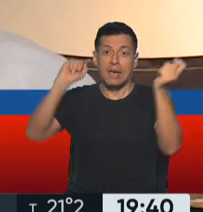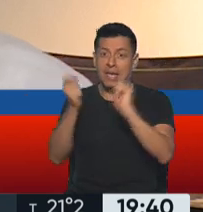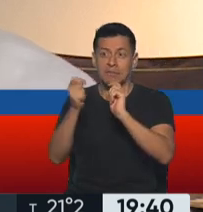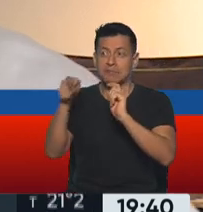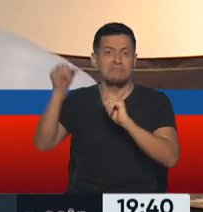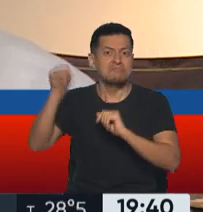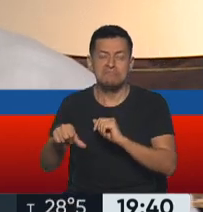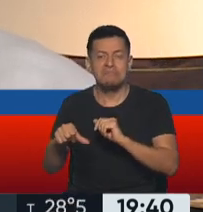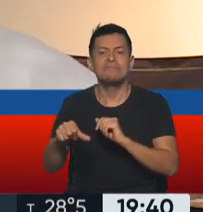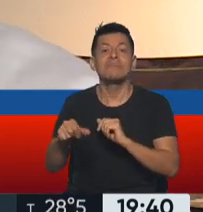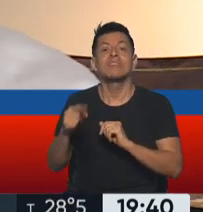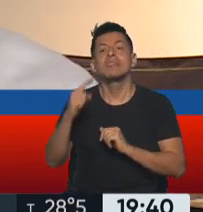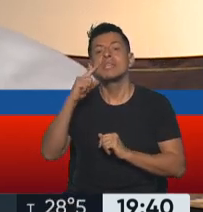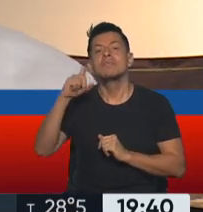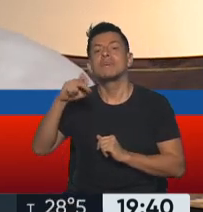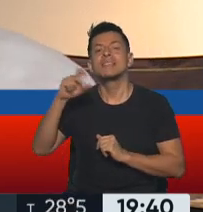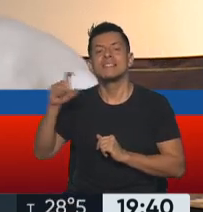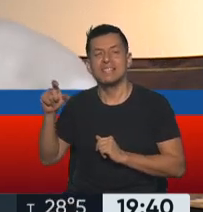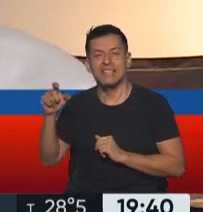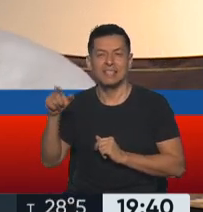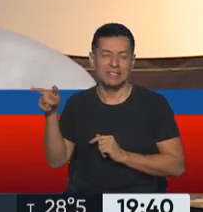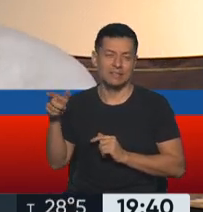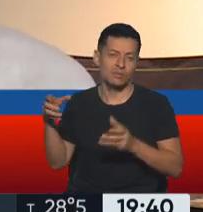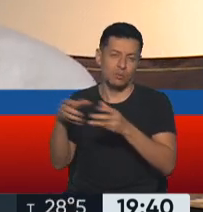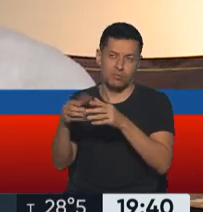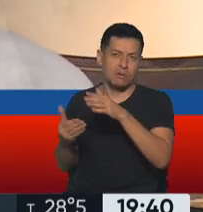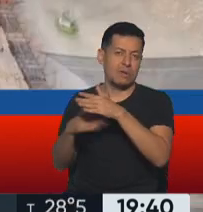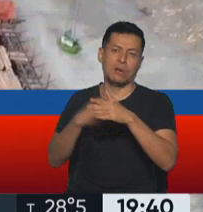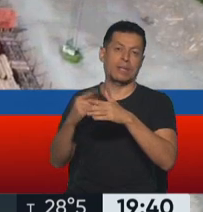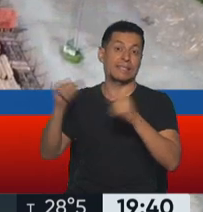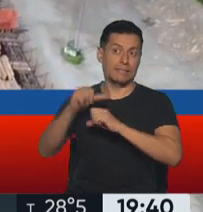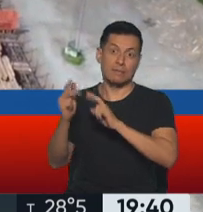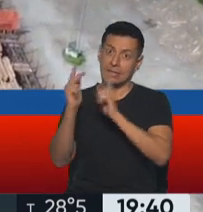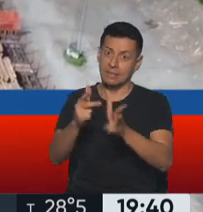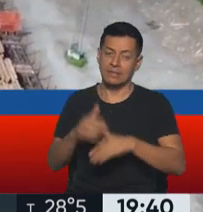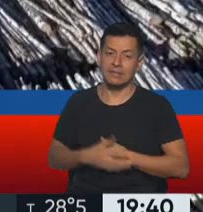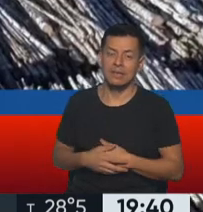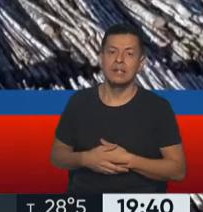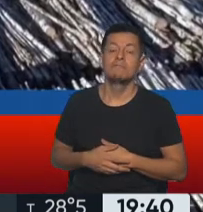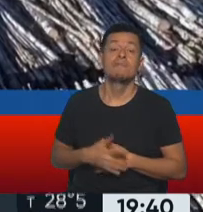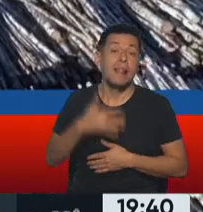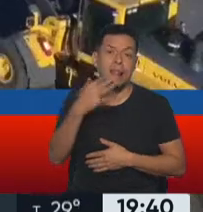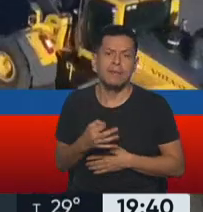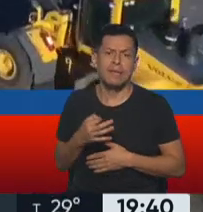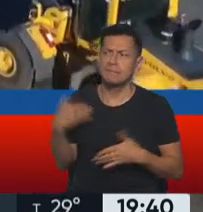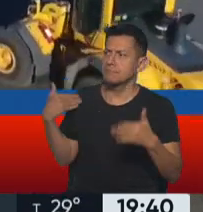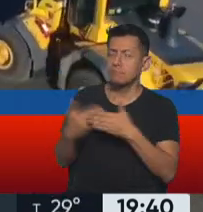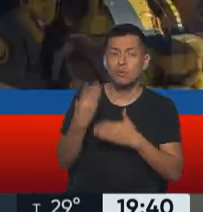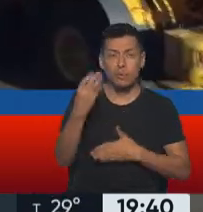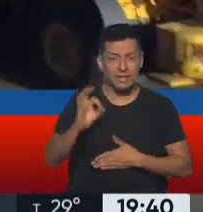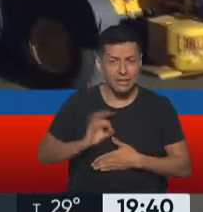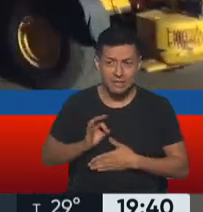que es el panel intergubernamental sobre cambio climático y la máxima autoridad científica en la materia pero la verdad es que hace más de 40 años